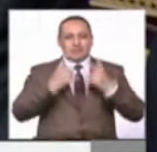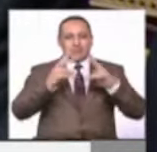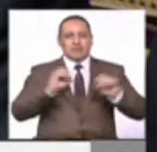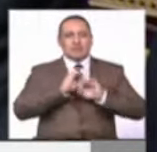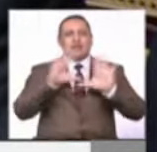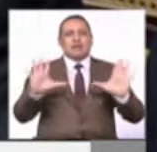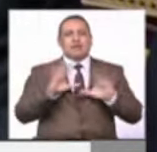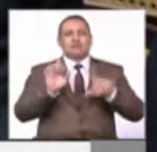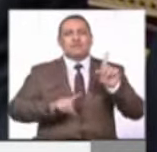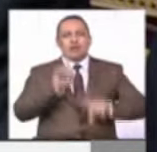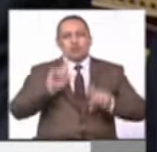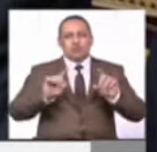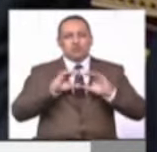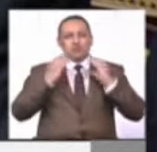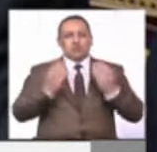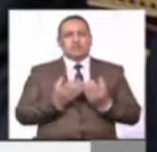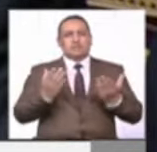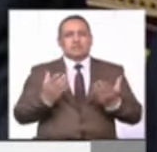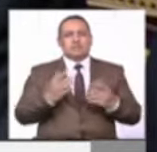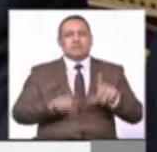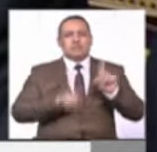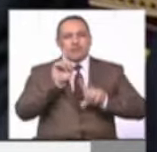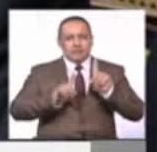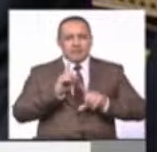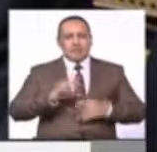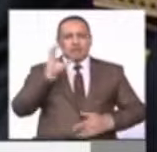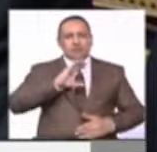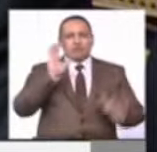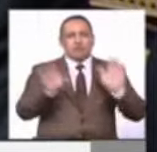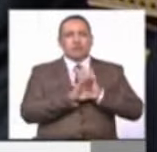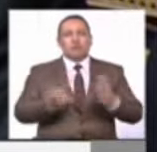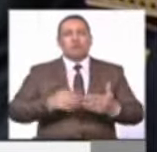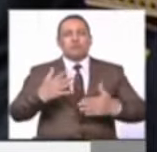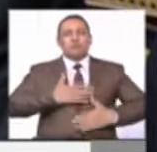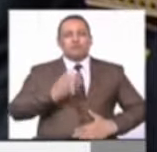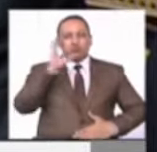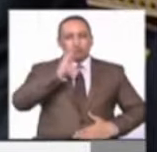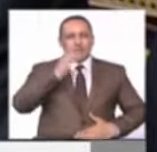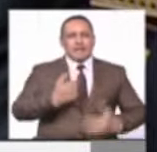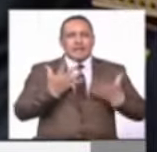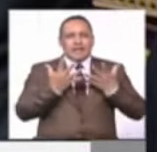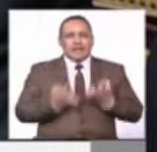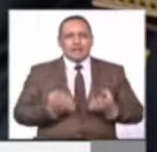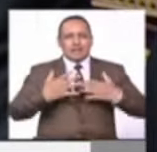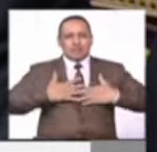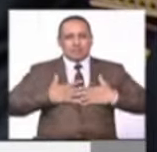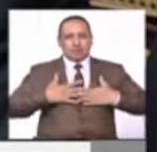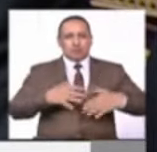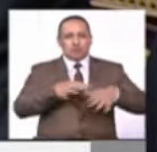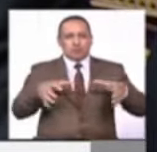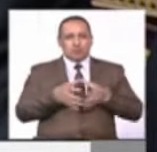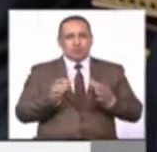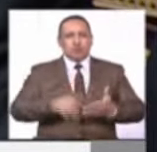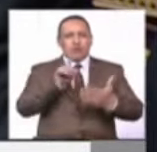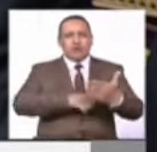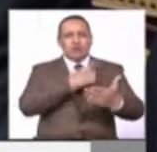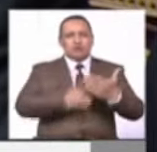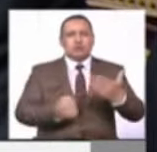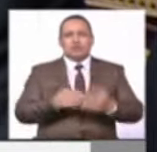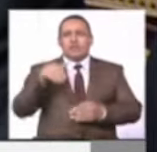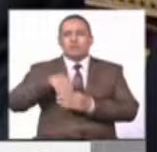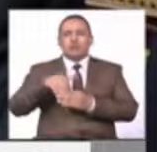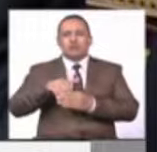que aquellos congresistas quienes buscan nuestra inhabilitación por la naturaleza y los votos y no de la